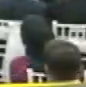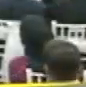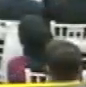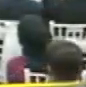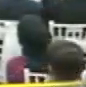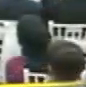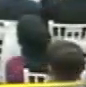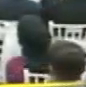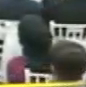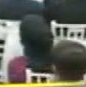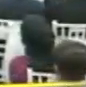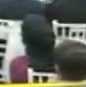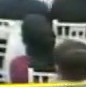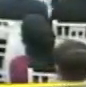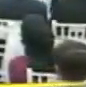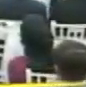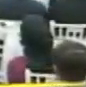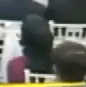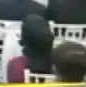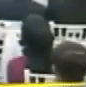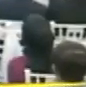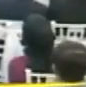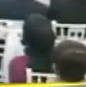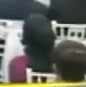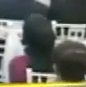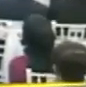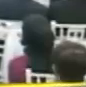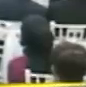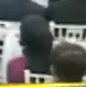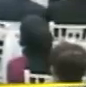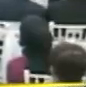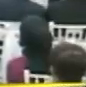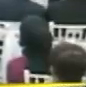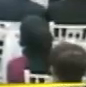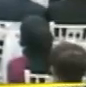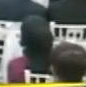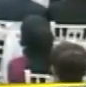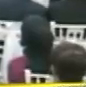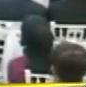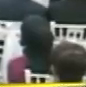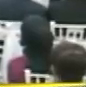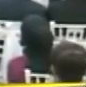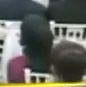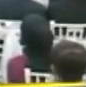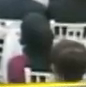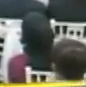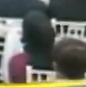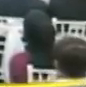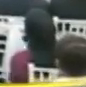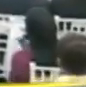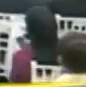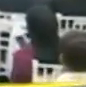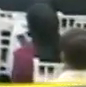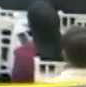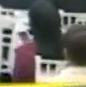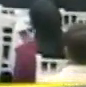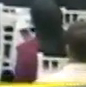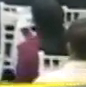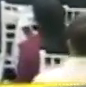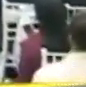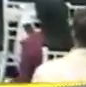Mehmet Muz, ministro de Comercio de la República de Turquía en la República Bolivariana de Venezuela. A